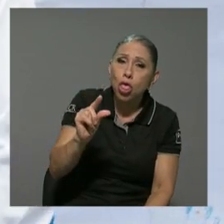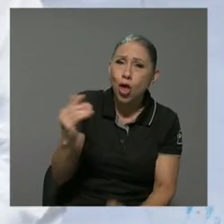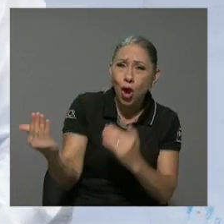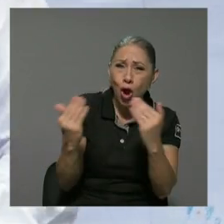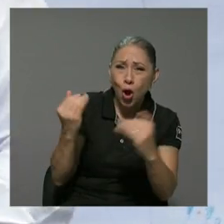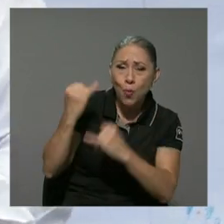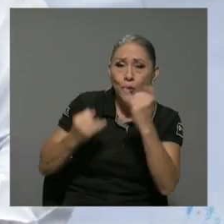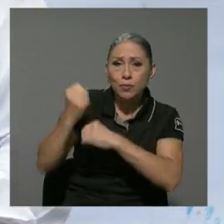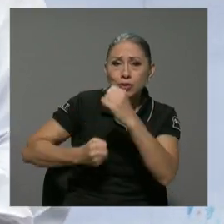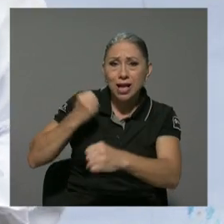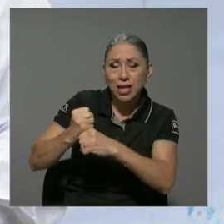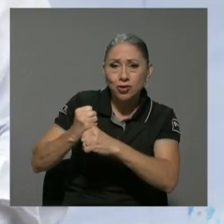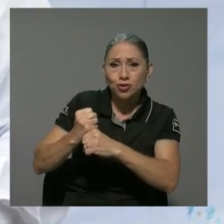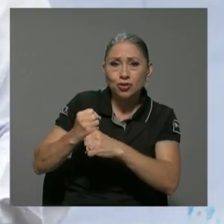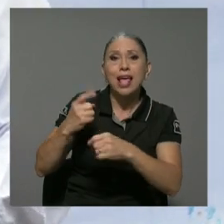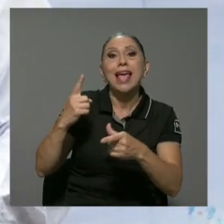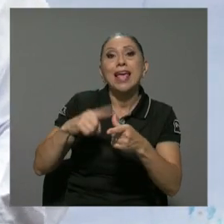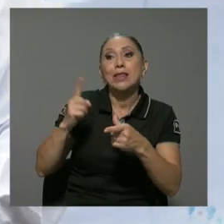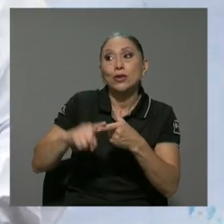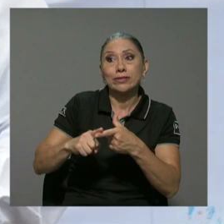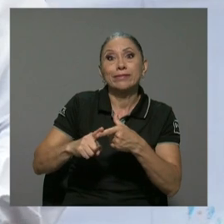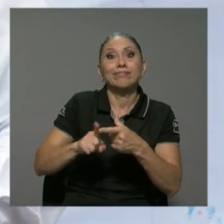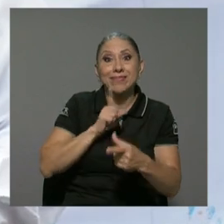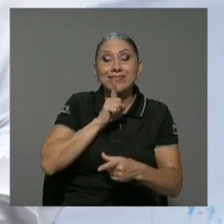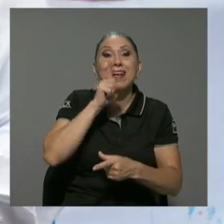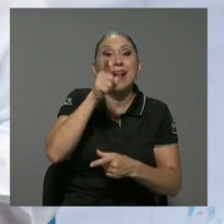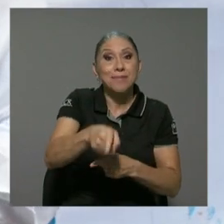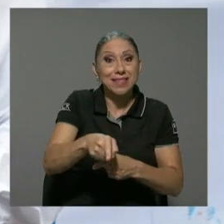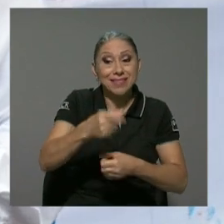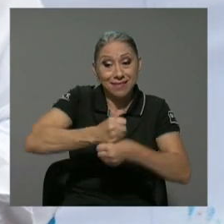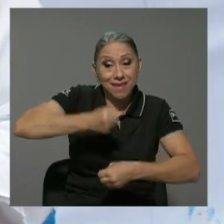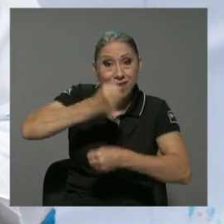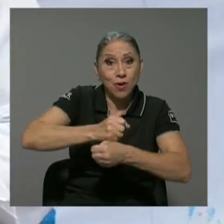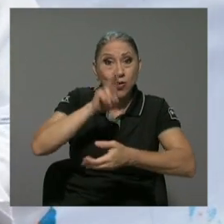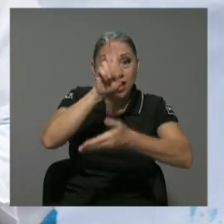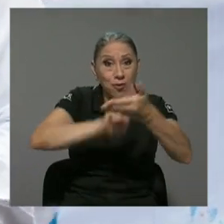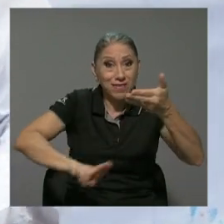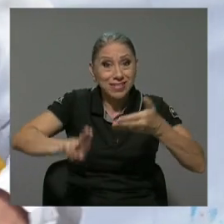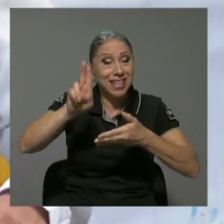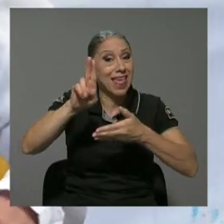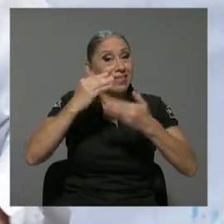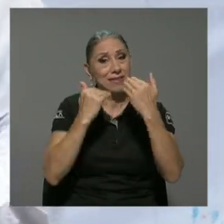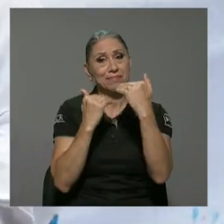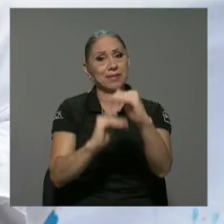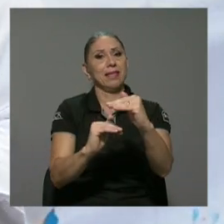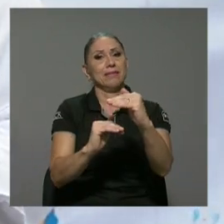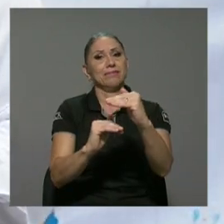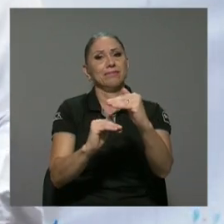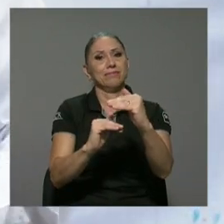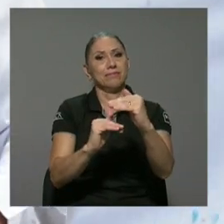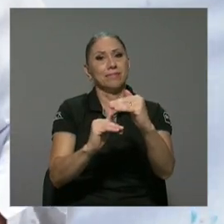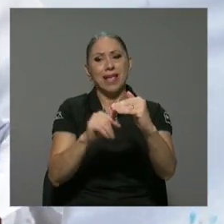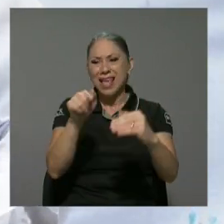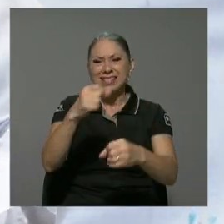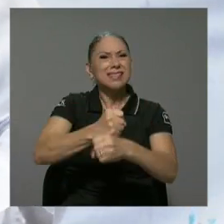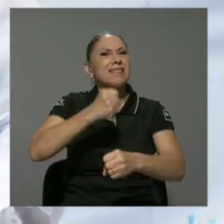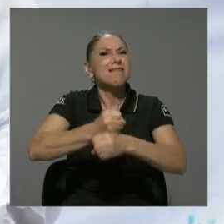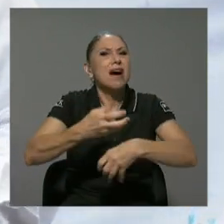duda alguna la acción de la universidad en general se va a ver limitada. Y esa acción la podemos traducir en